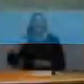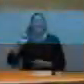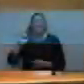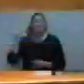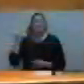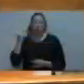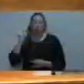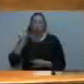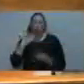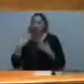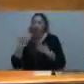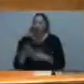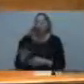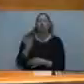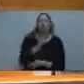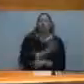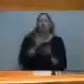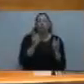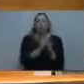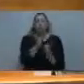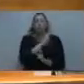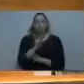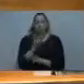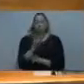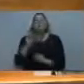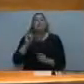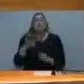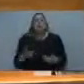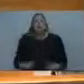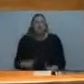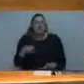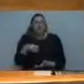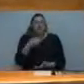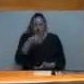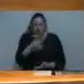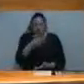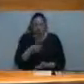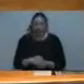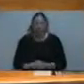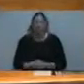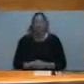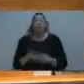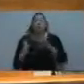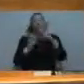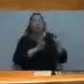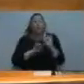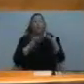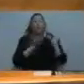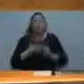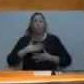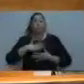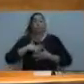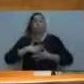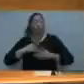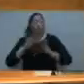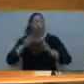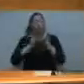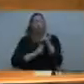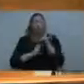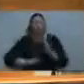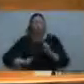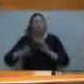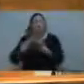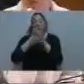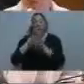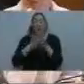Palabra el Grupo Popular. Sí, desde el escaño. Gracias, presidente. Bueno, de la protección del patrimonio arqueológico en general no voy a hablar